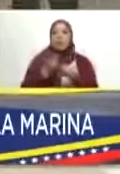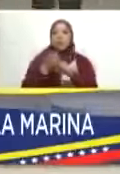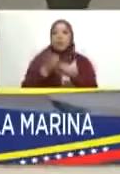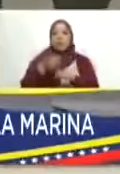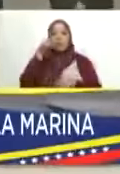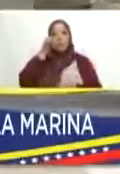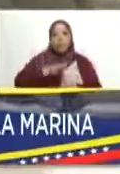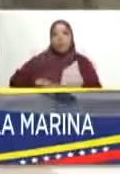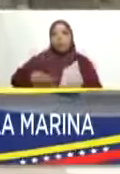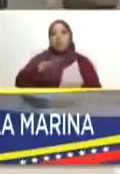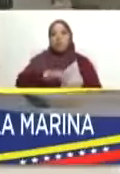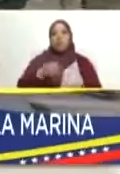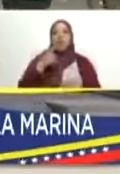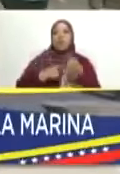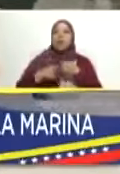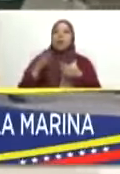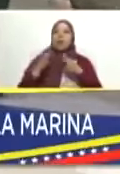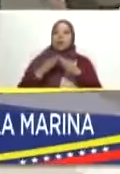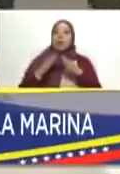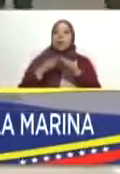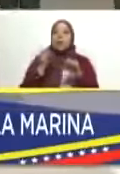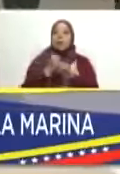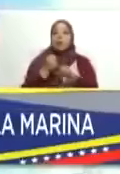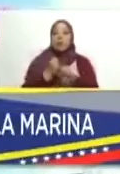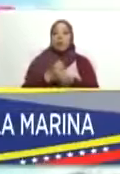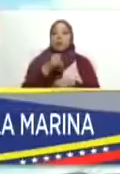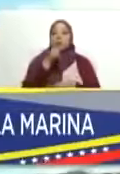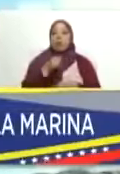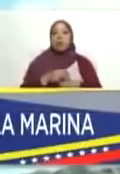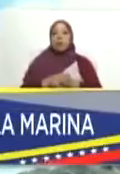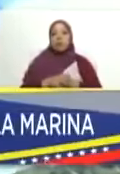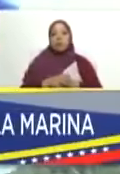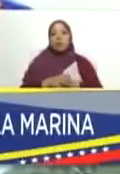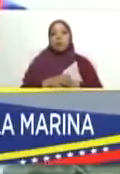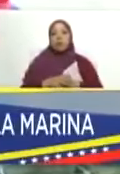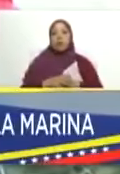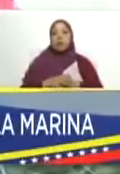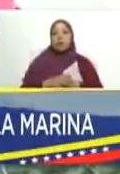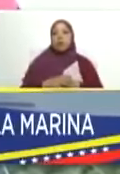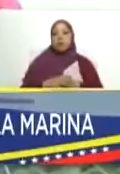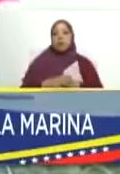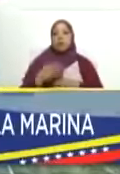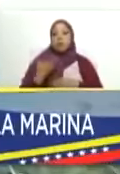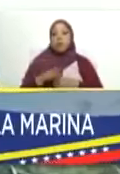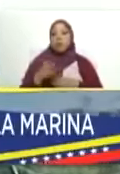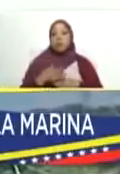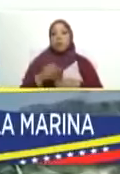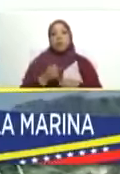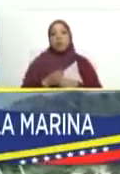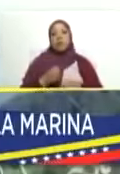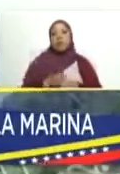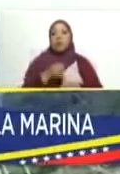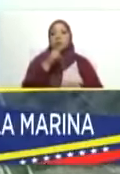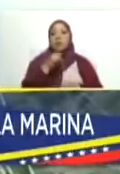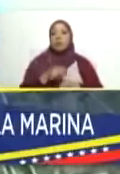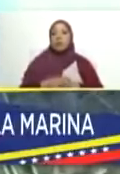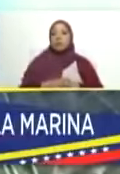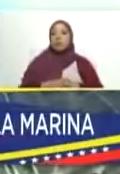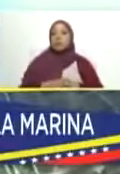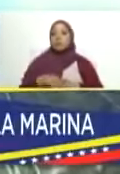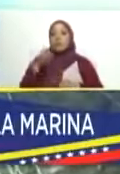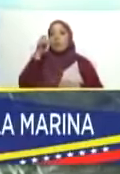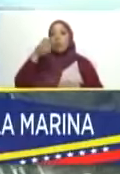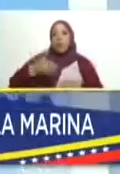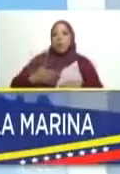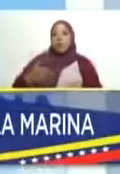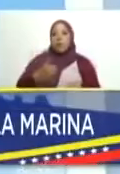infraestructura social, ambulatorio, escuela, cancha deportiva. Y aquí también contamos, presidente, mira, ya están nuestros pescadores